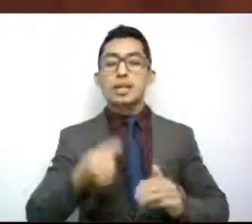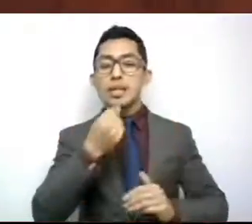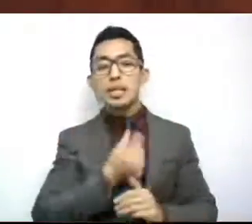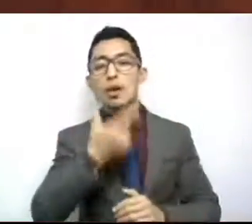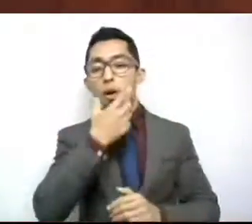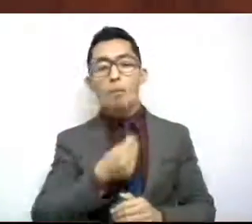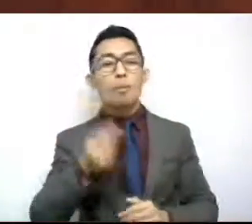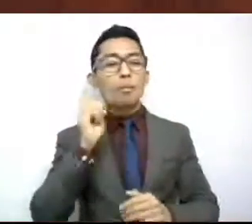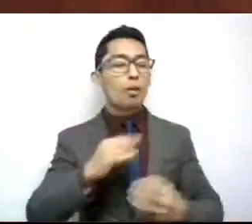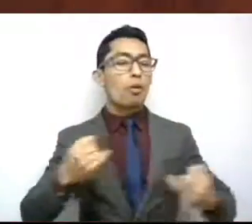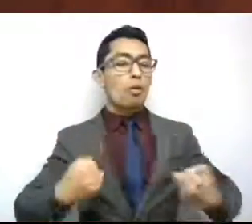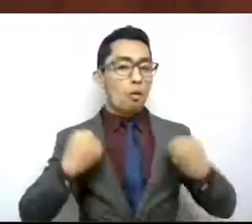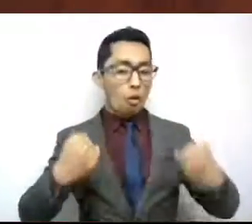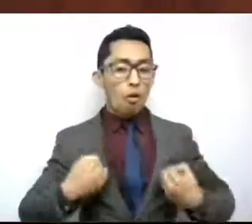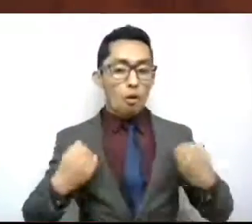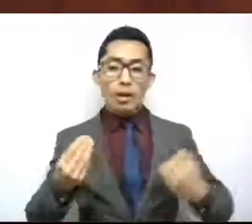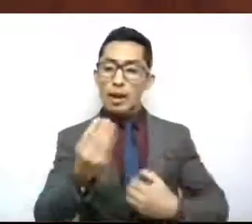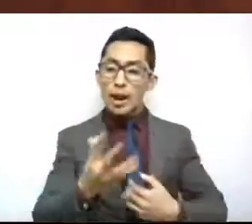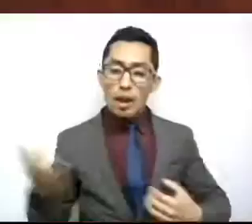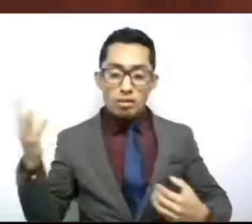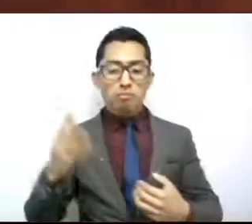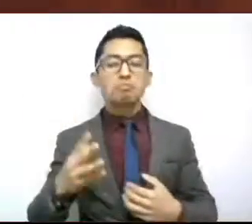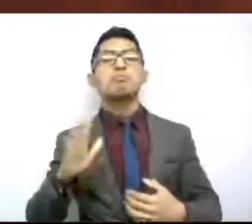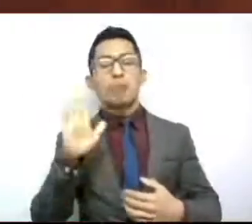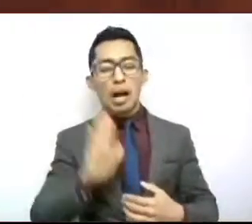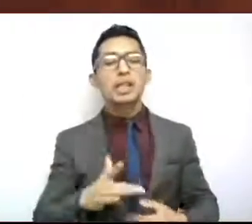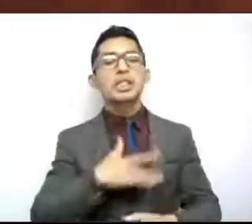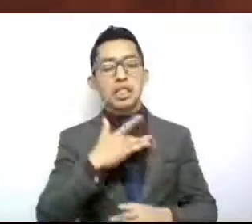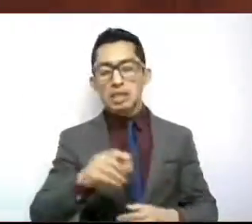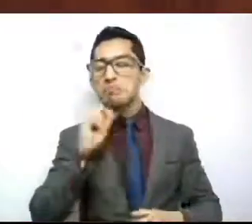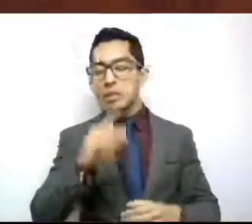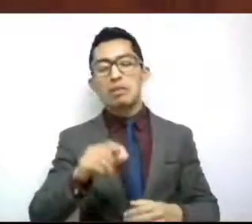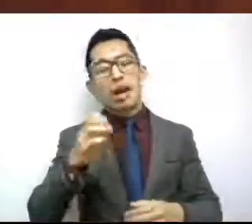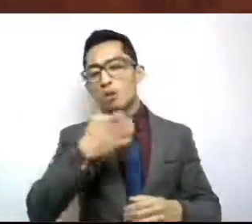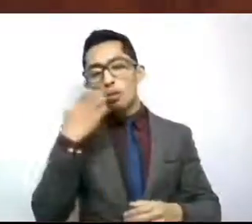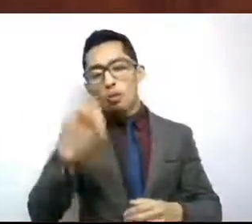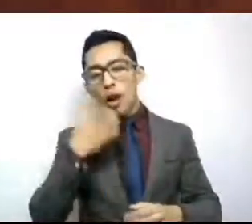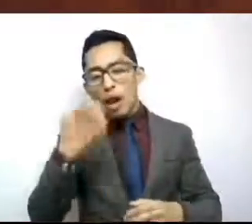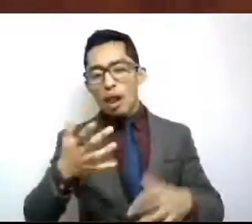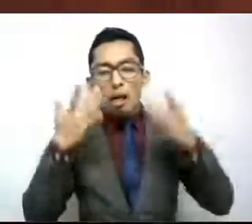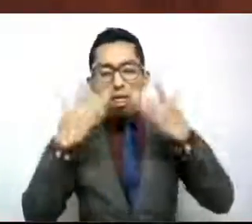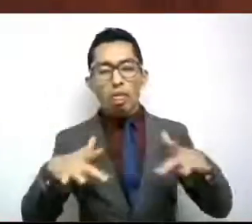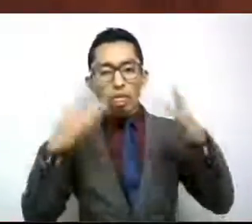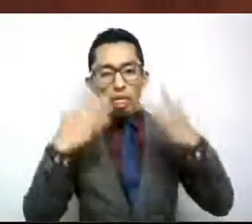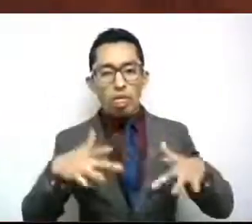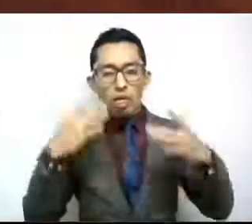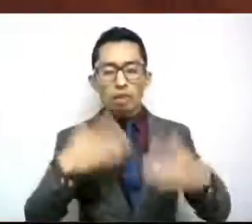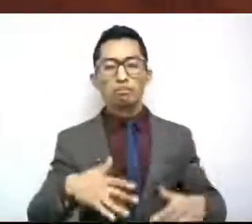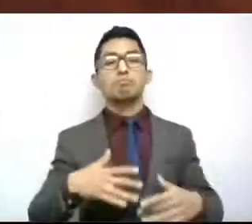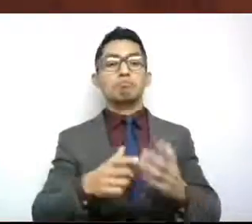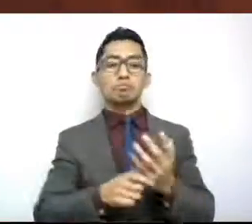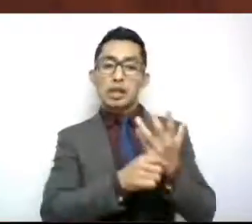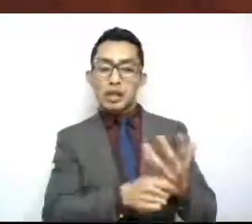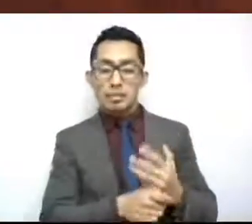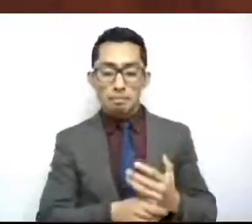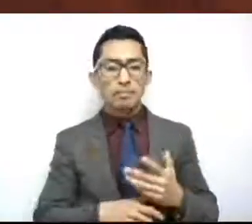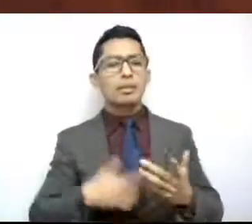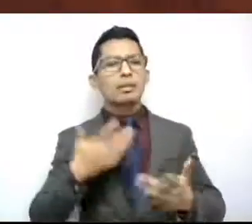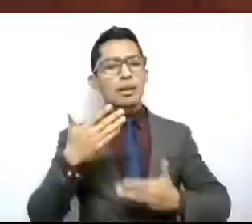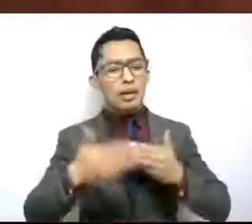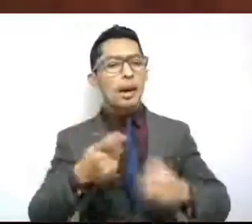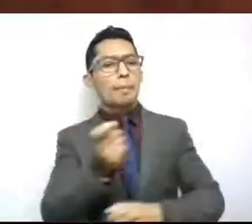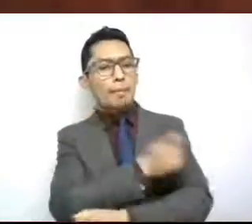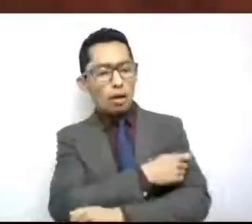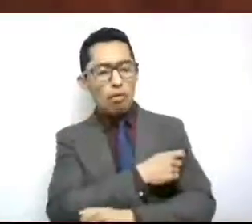y adolescentes se sumarán a las abrumadoras cifras de la deserción escolar. A medida que ha avanzado la aplicación de